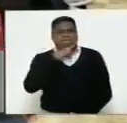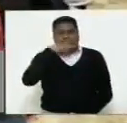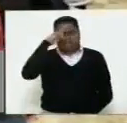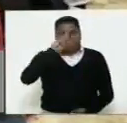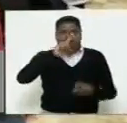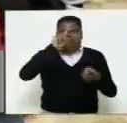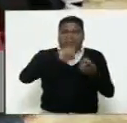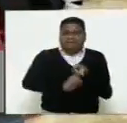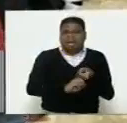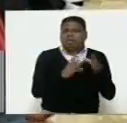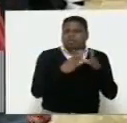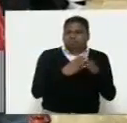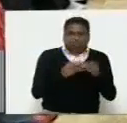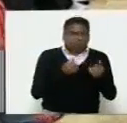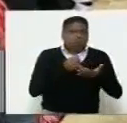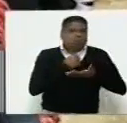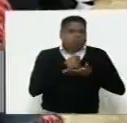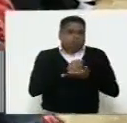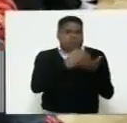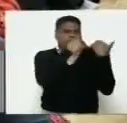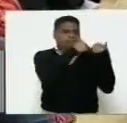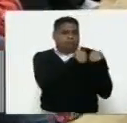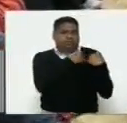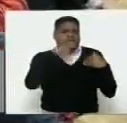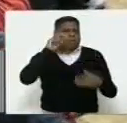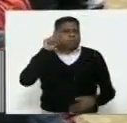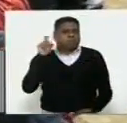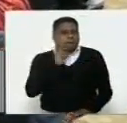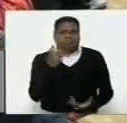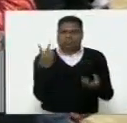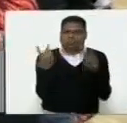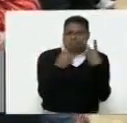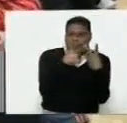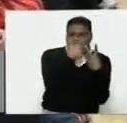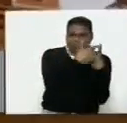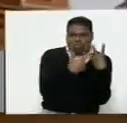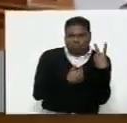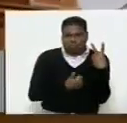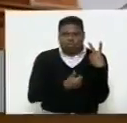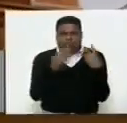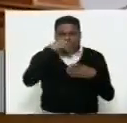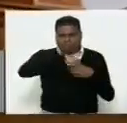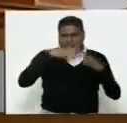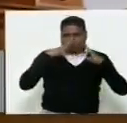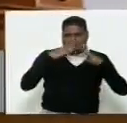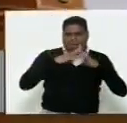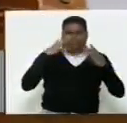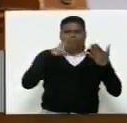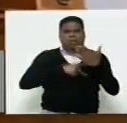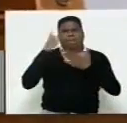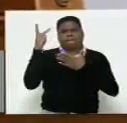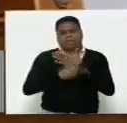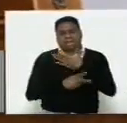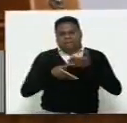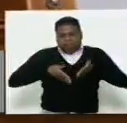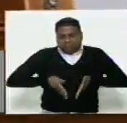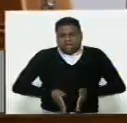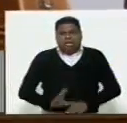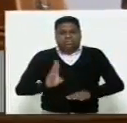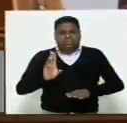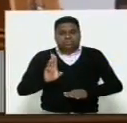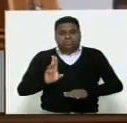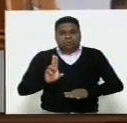de la comunidad, y allí el movimiento de mujeres, como lo hemos venido haciendo con el Plan Nacional de Parto Humanizado y